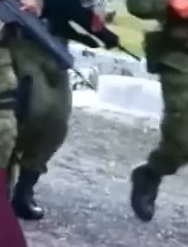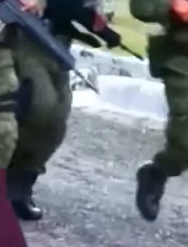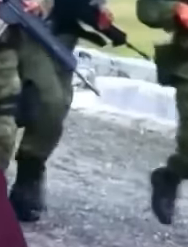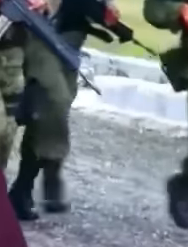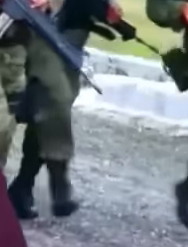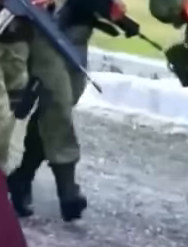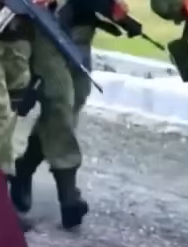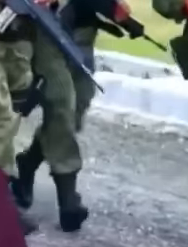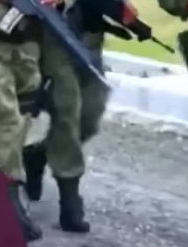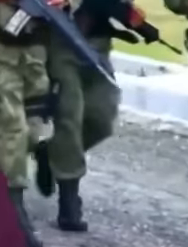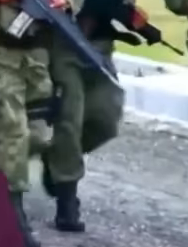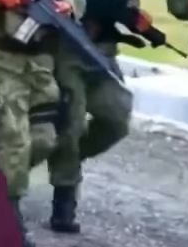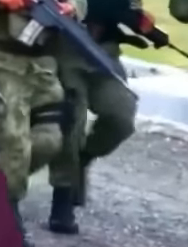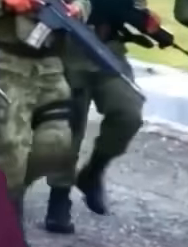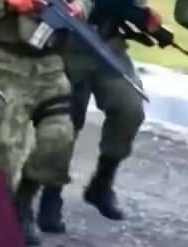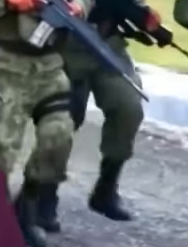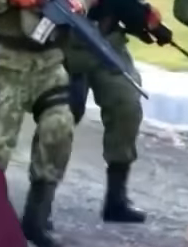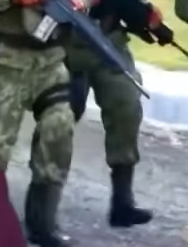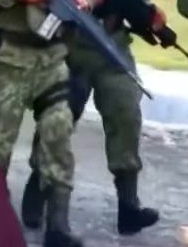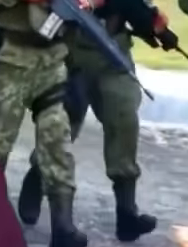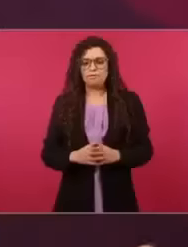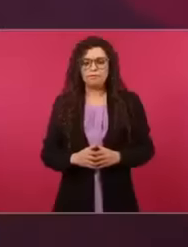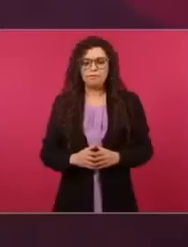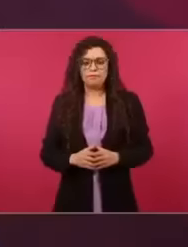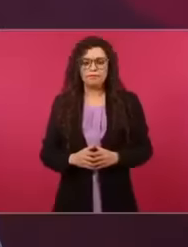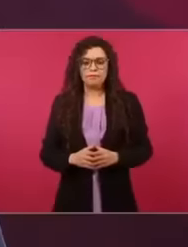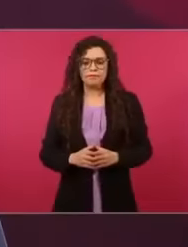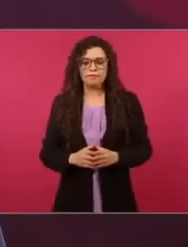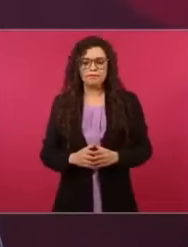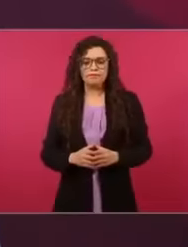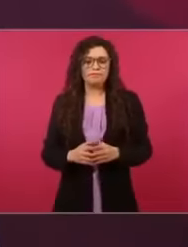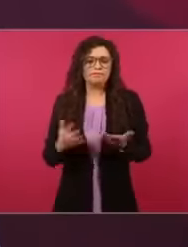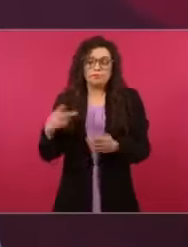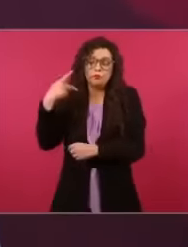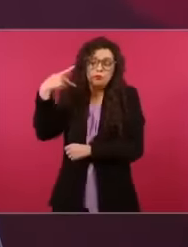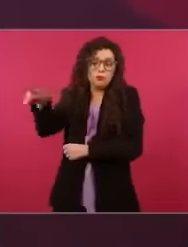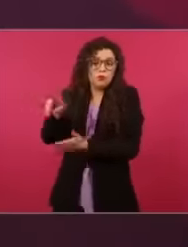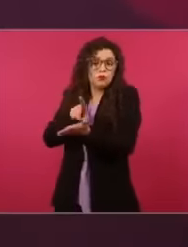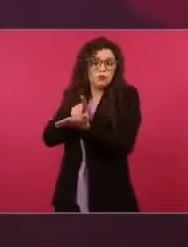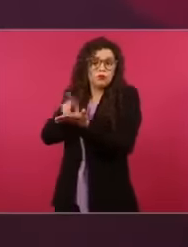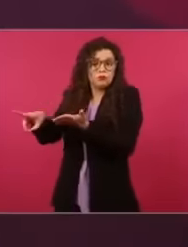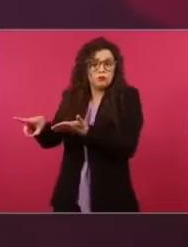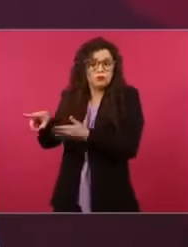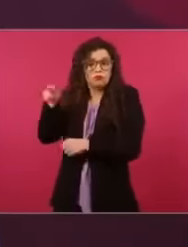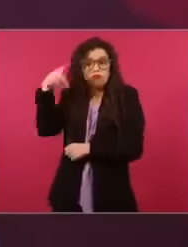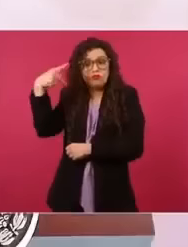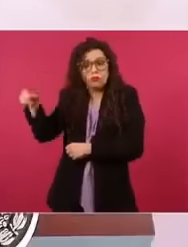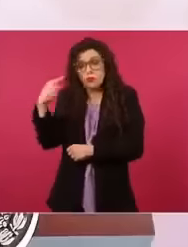pared a todos los que quieran hacerle daño a la ciudadanía. Sin duda alguna, tenemos la mejor presidenta